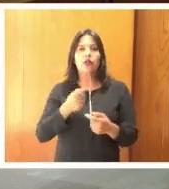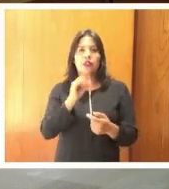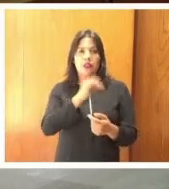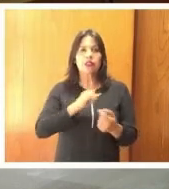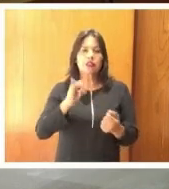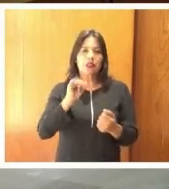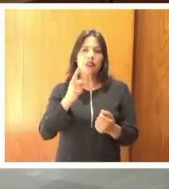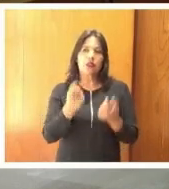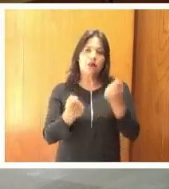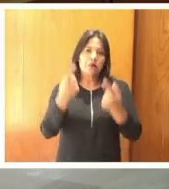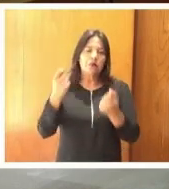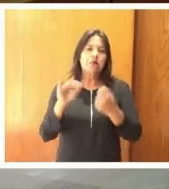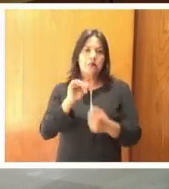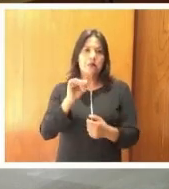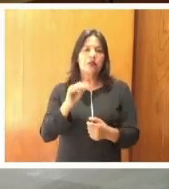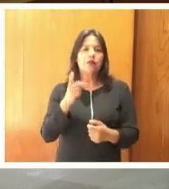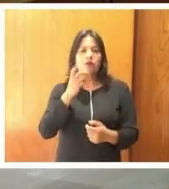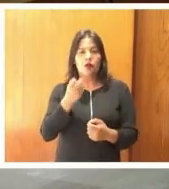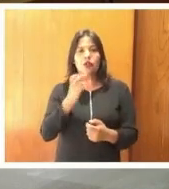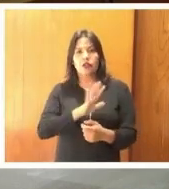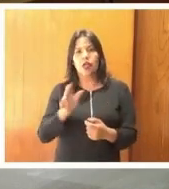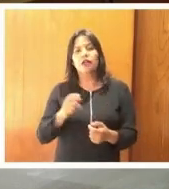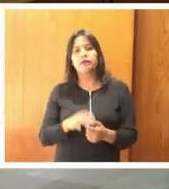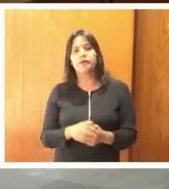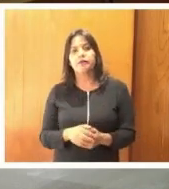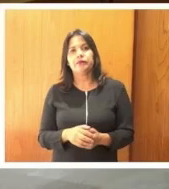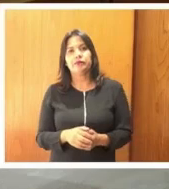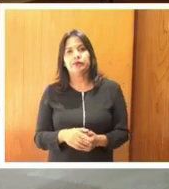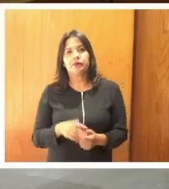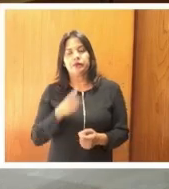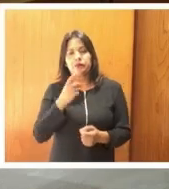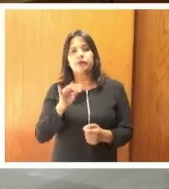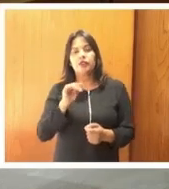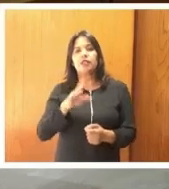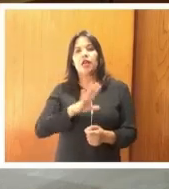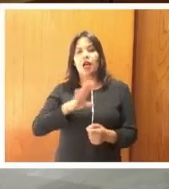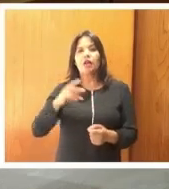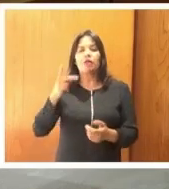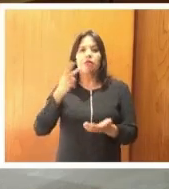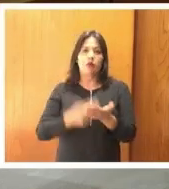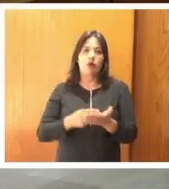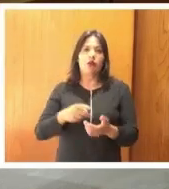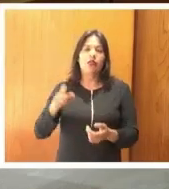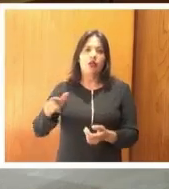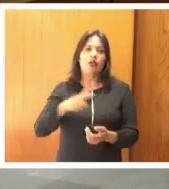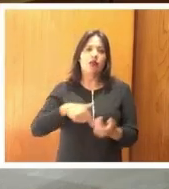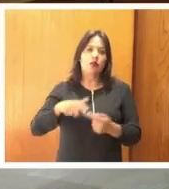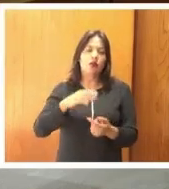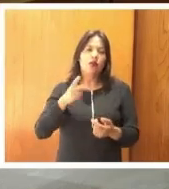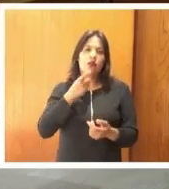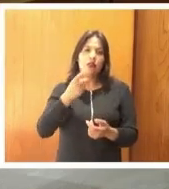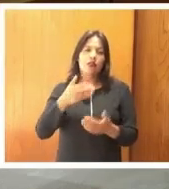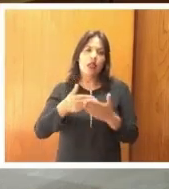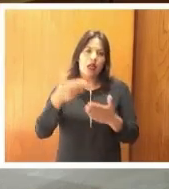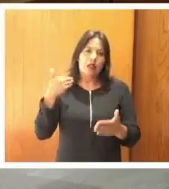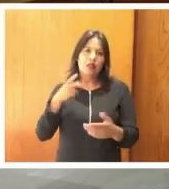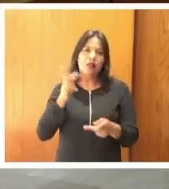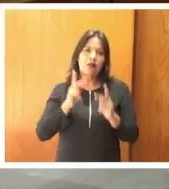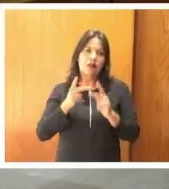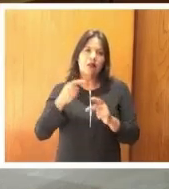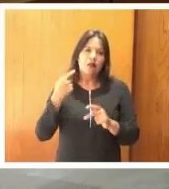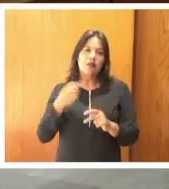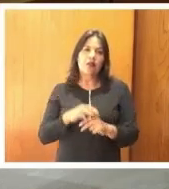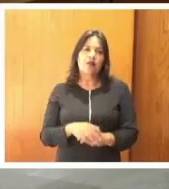acuerdos enunciados mediante los cuales se imponen las medidas de apremio correspondientes al apercibimiento y amonestación pública de conformidad